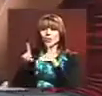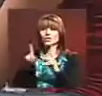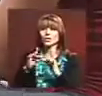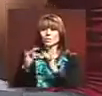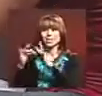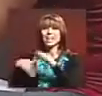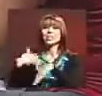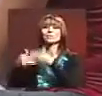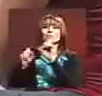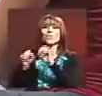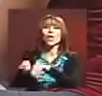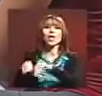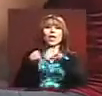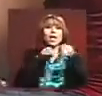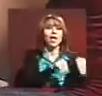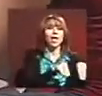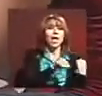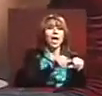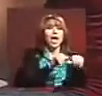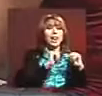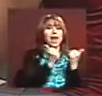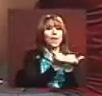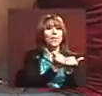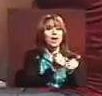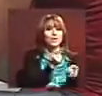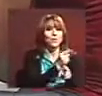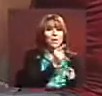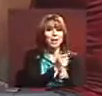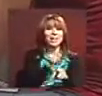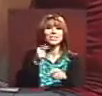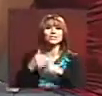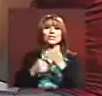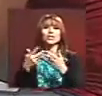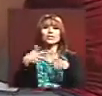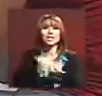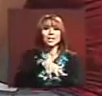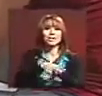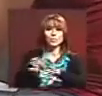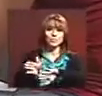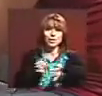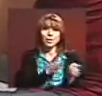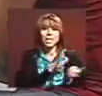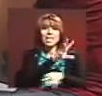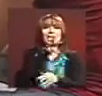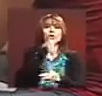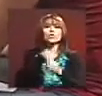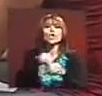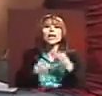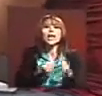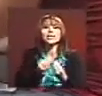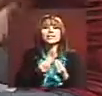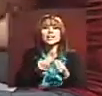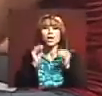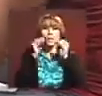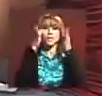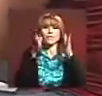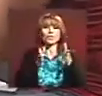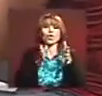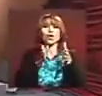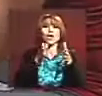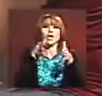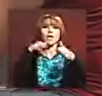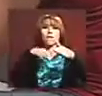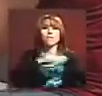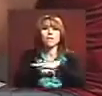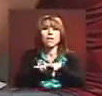Ahí estamos hablando de un proceso integrador. La inclusión es una filosofía donde el profesor se va a meter en el aula con todos los